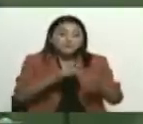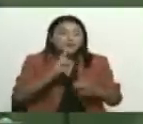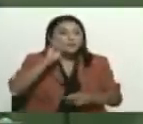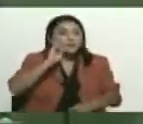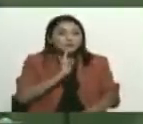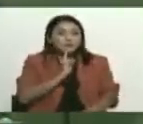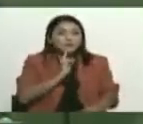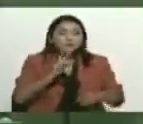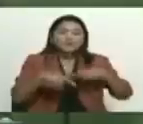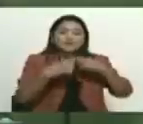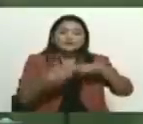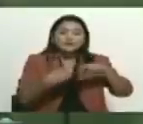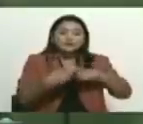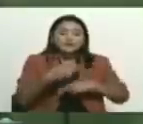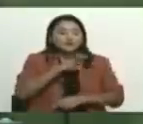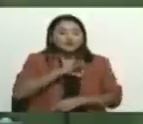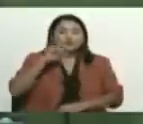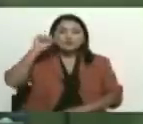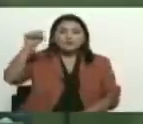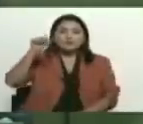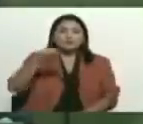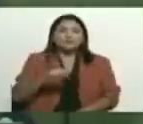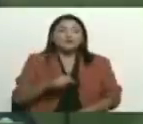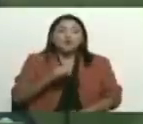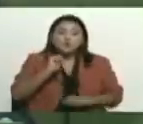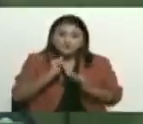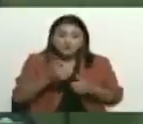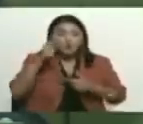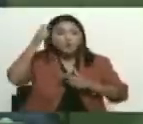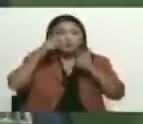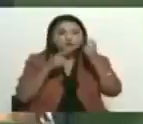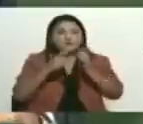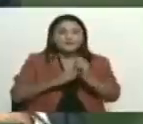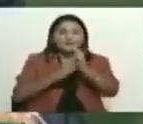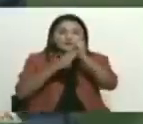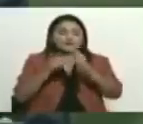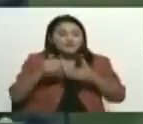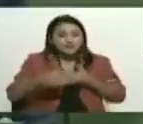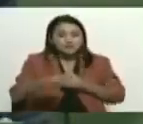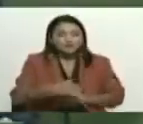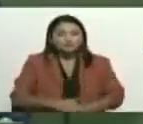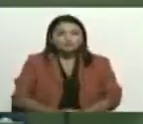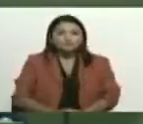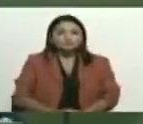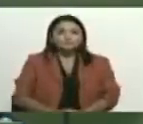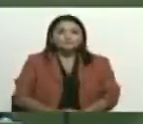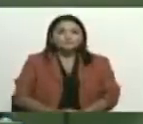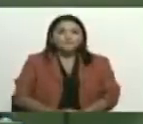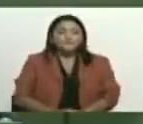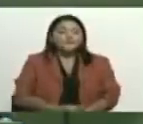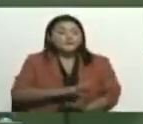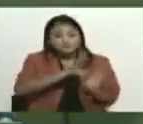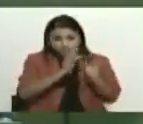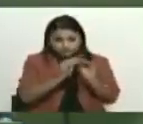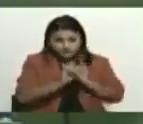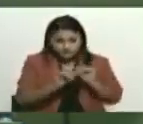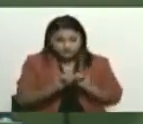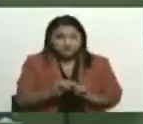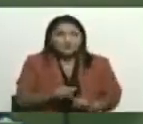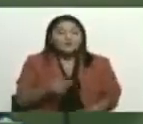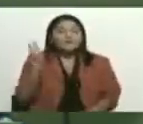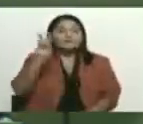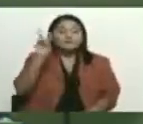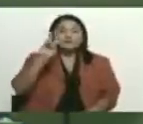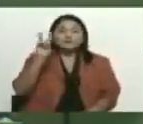bolivariano, revolucionario y socialista iniciado por el comandante eterno Hugo Chávez Frías. Permítame concluir reiterando que Venezuela